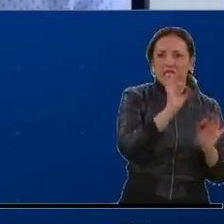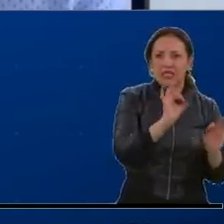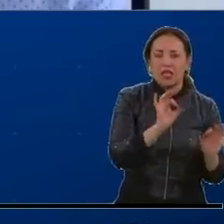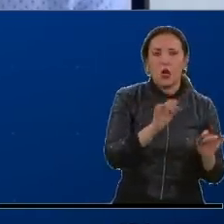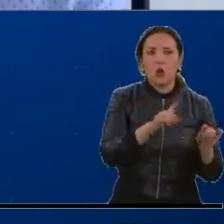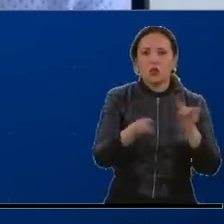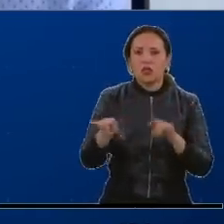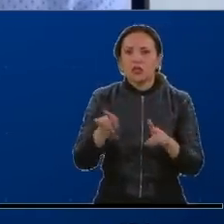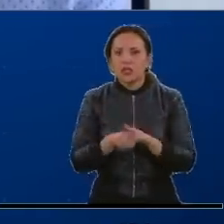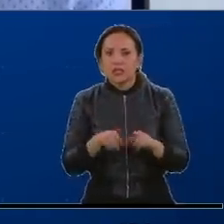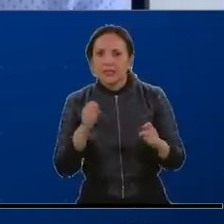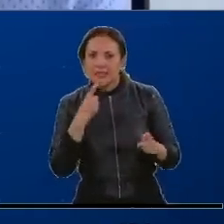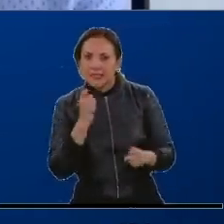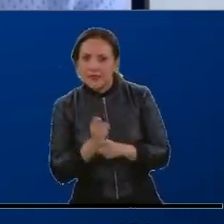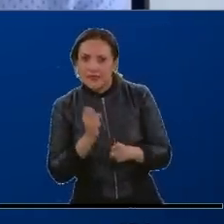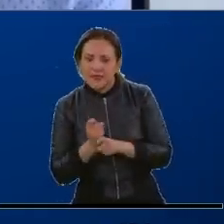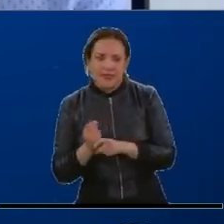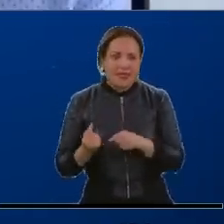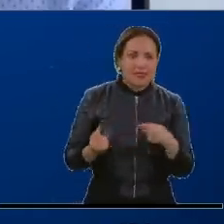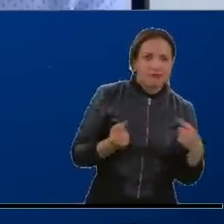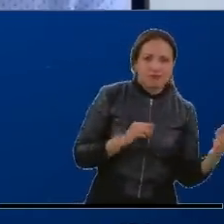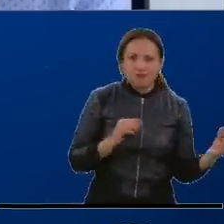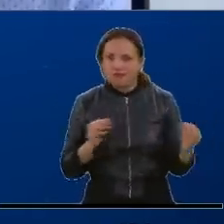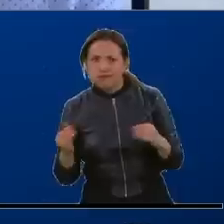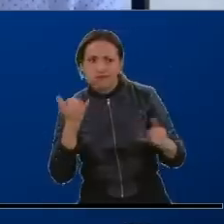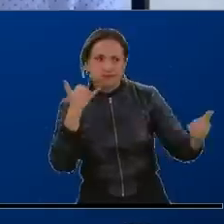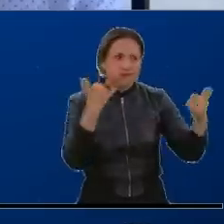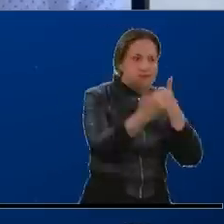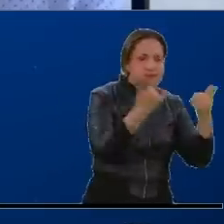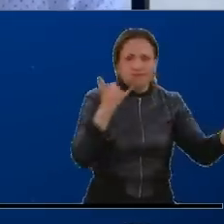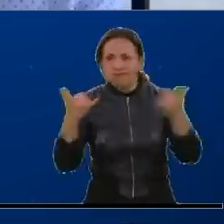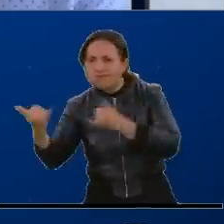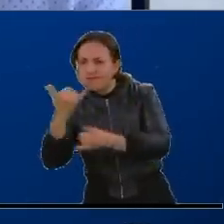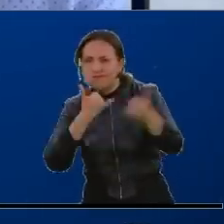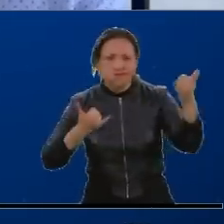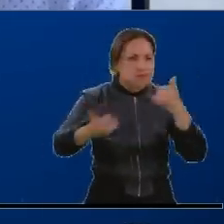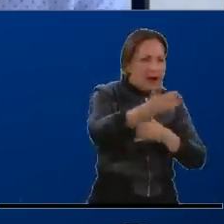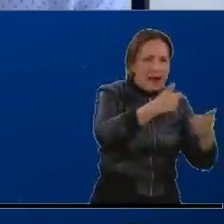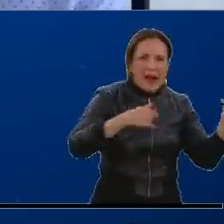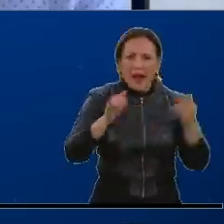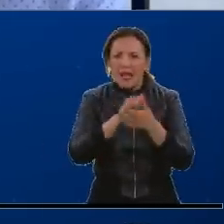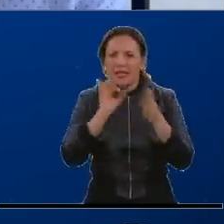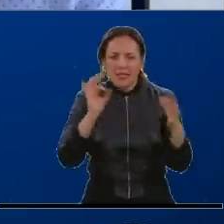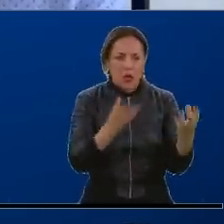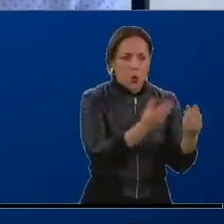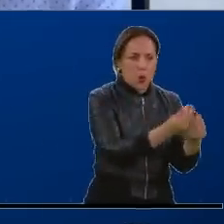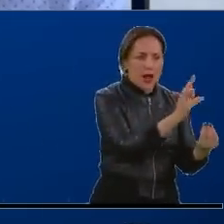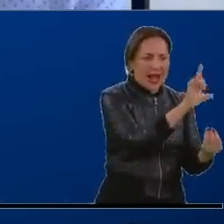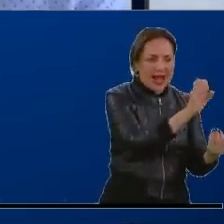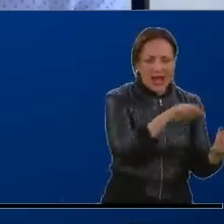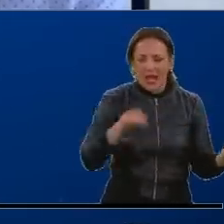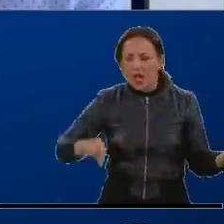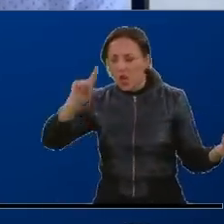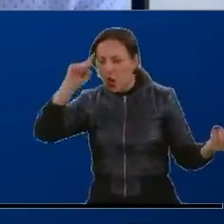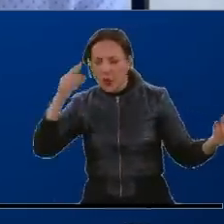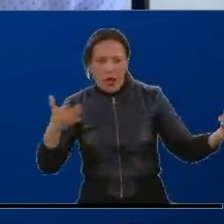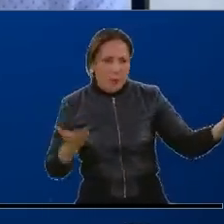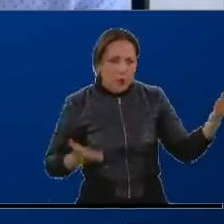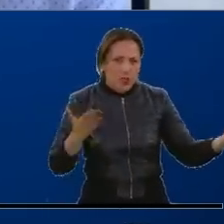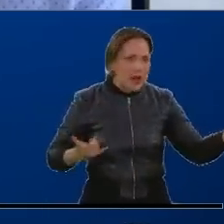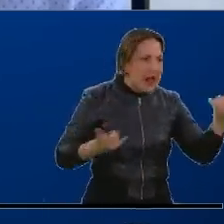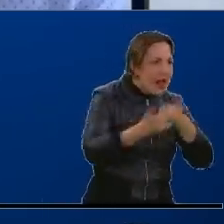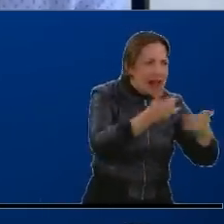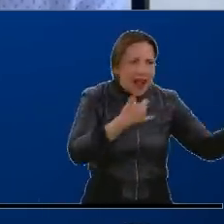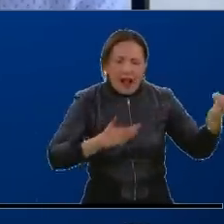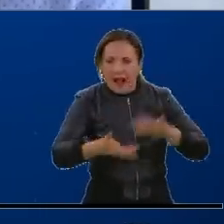intensas conversaciones, llamadas telefónicas, todo tipo de cruce entre esa agrupación guerrillera y el gobierno nacional, y por eso